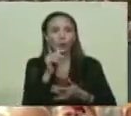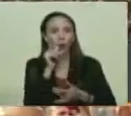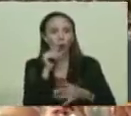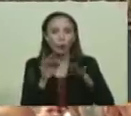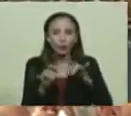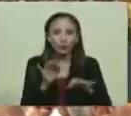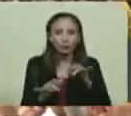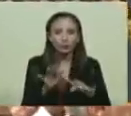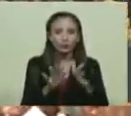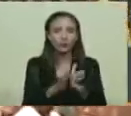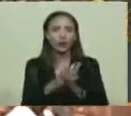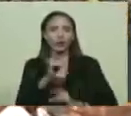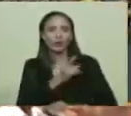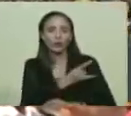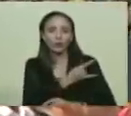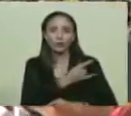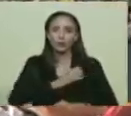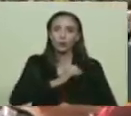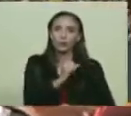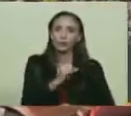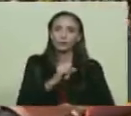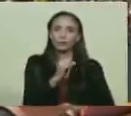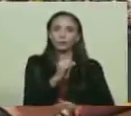Nacional Experimental de la Seguridad.